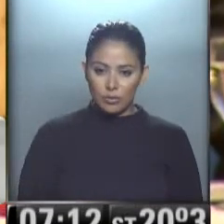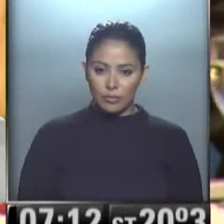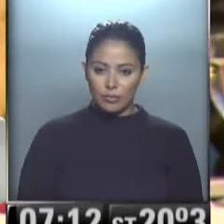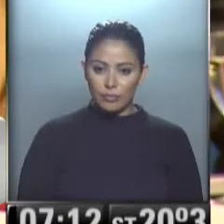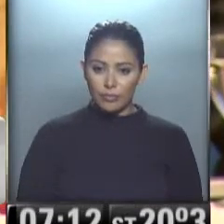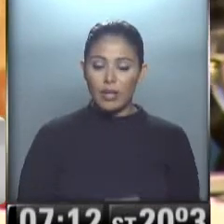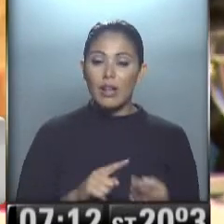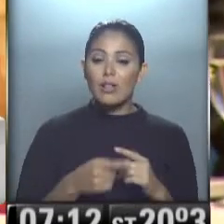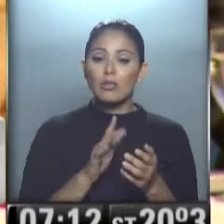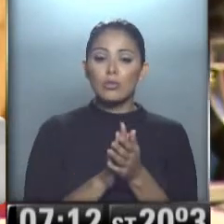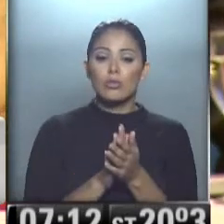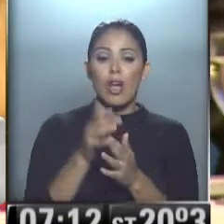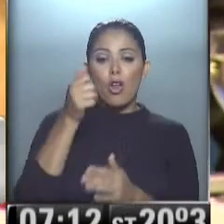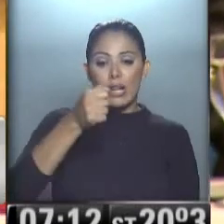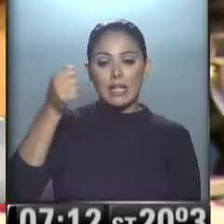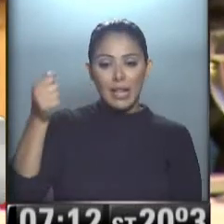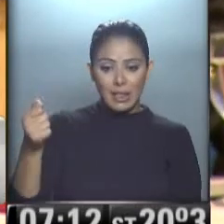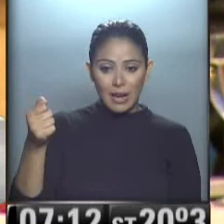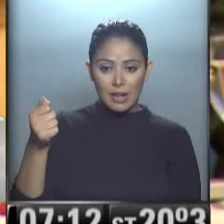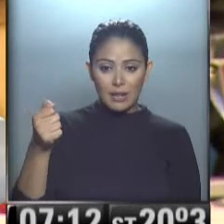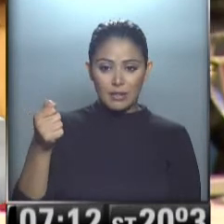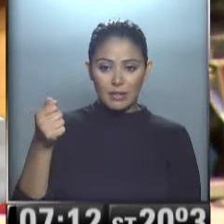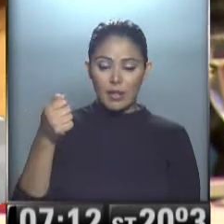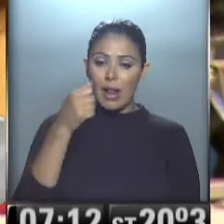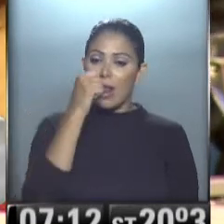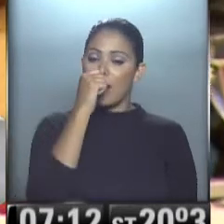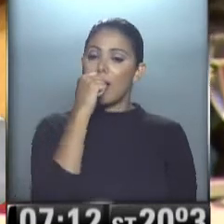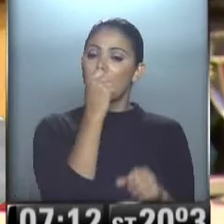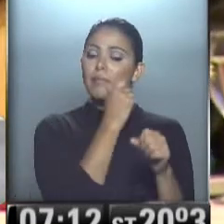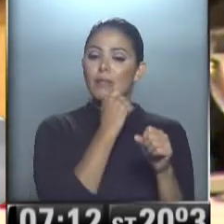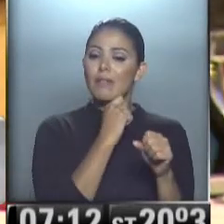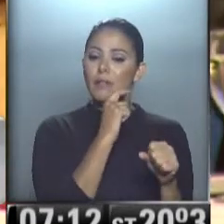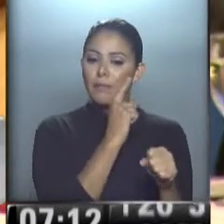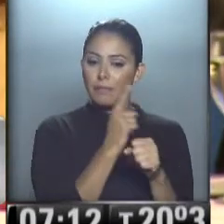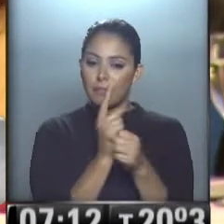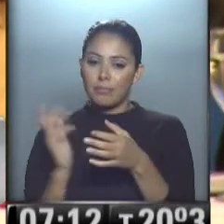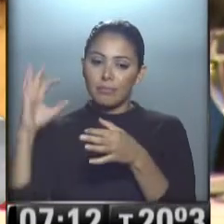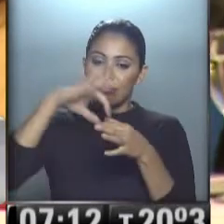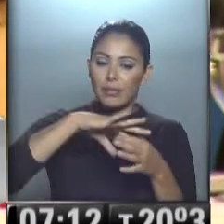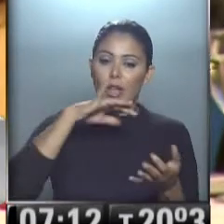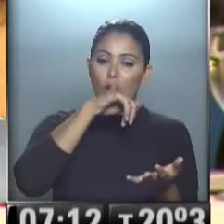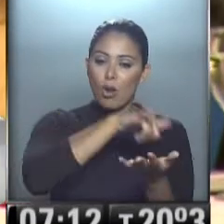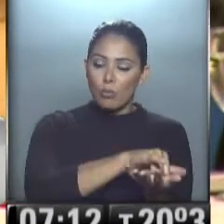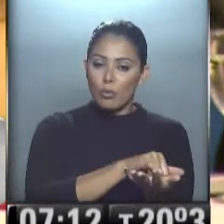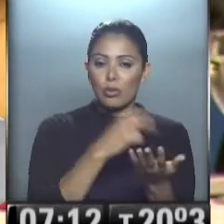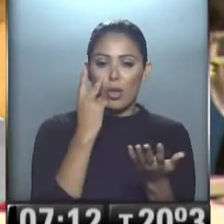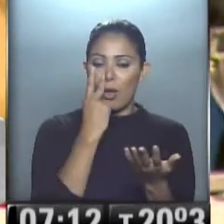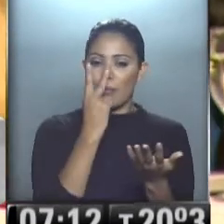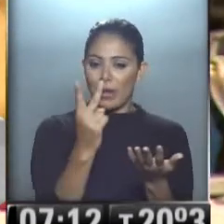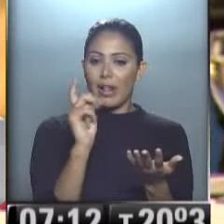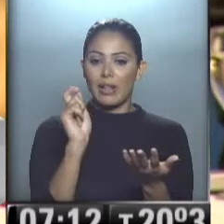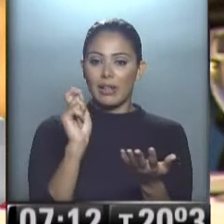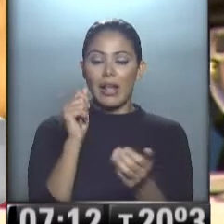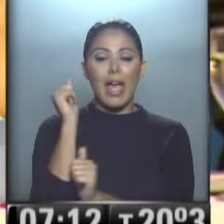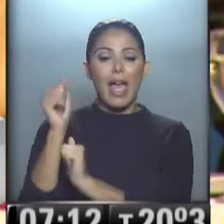tiene con Aerolíneas Argentinas, el principal cliente de Aeropuertos 2000 es